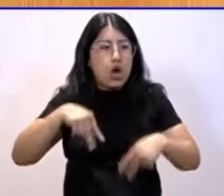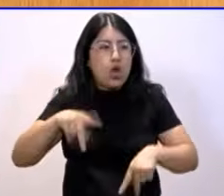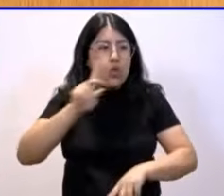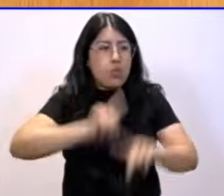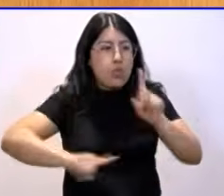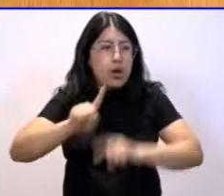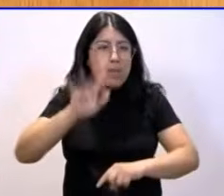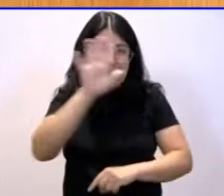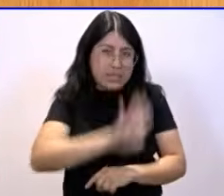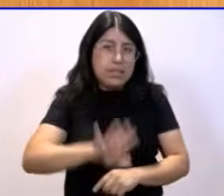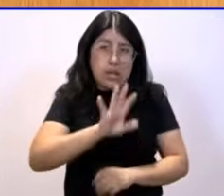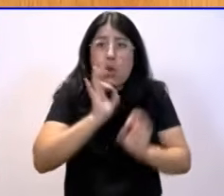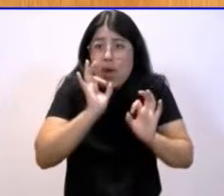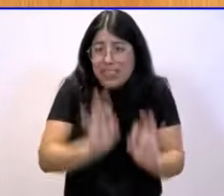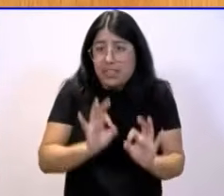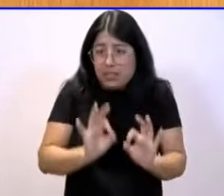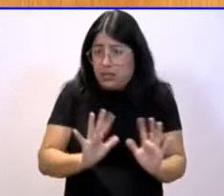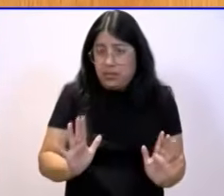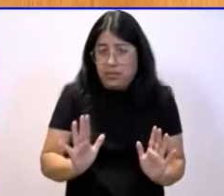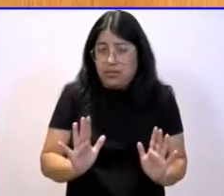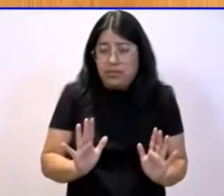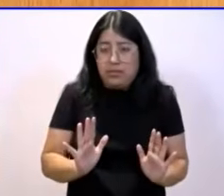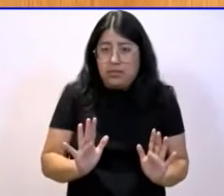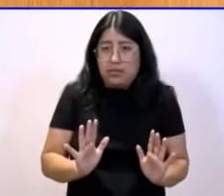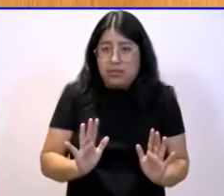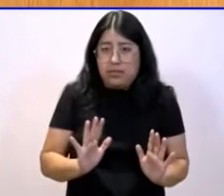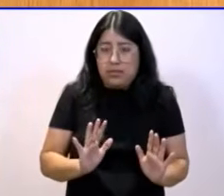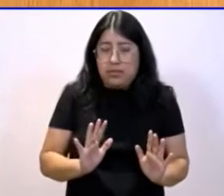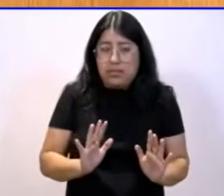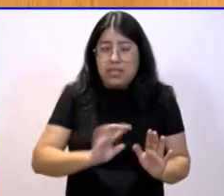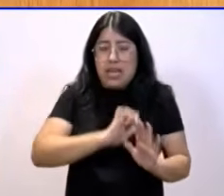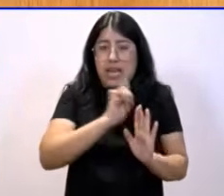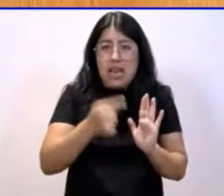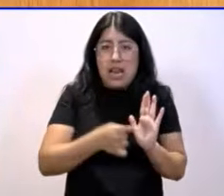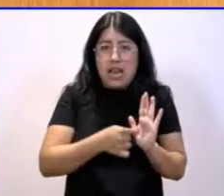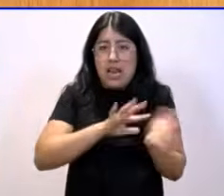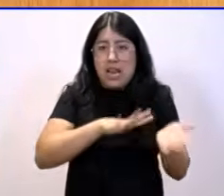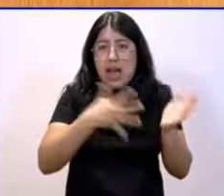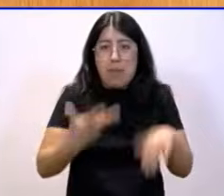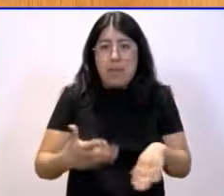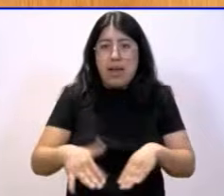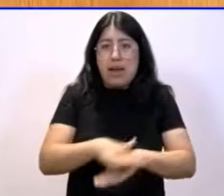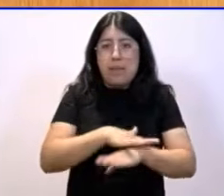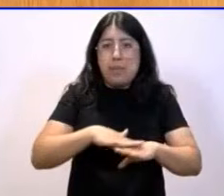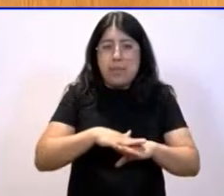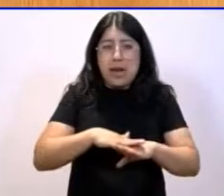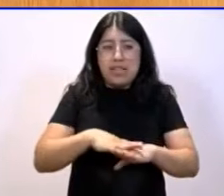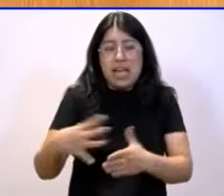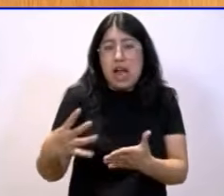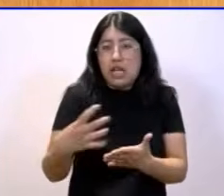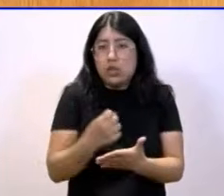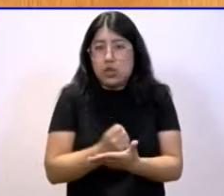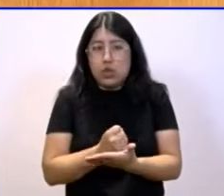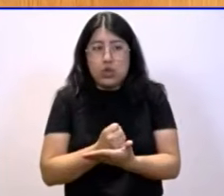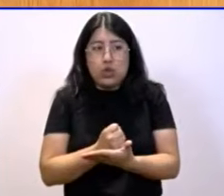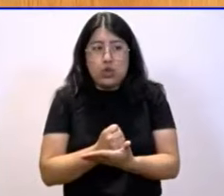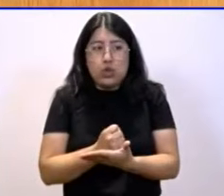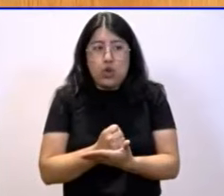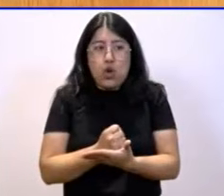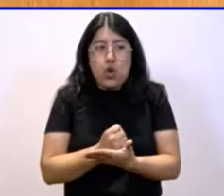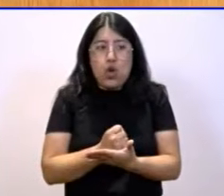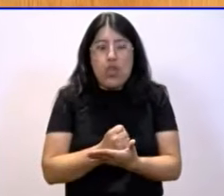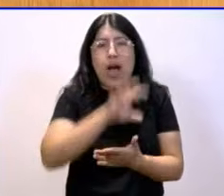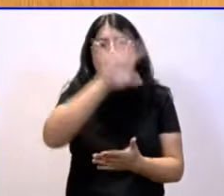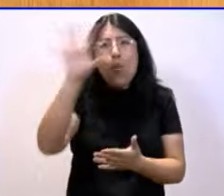Estado. Es un problema del Estado. La legislación que se aplica en esta materia es básica, toda ella, toda. No hay manera de que ninguna